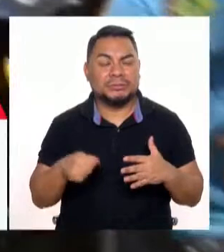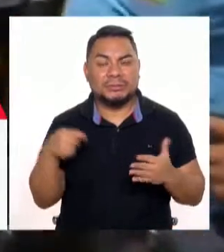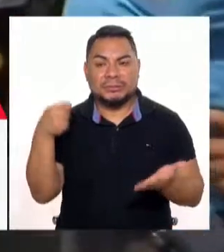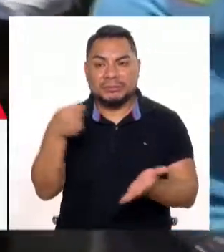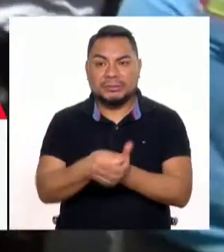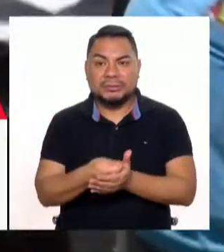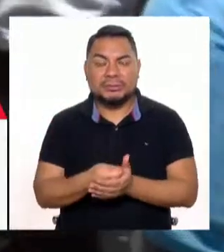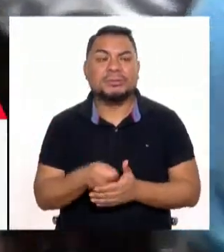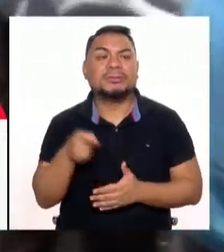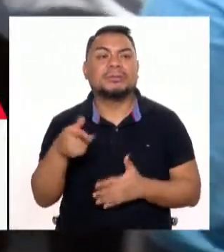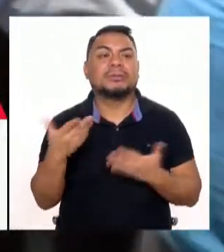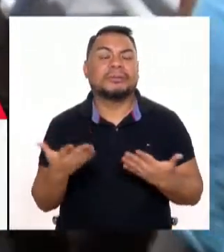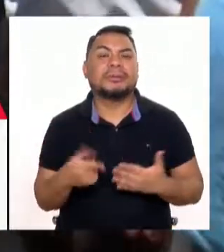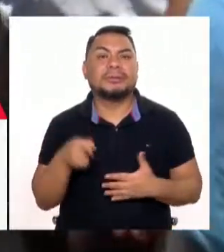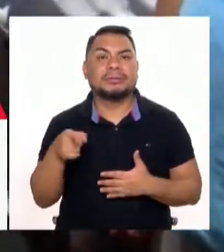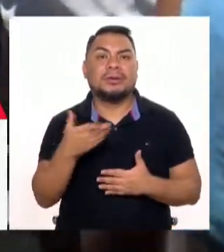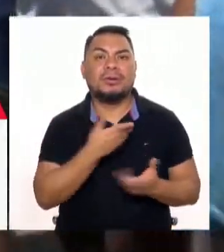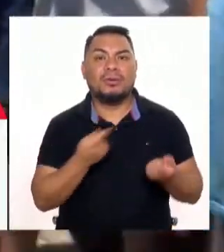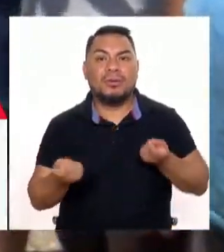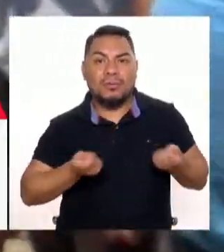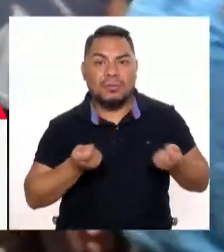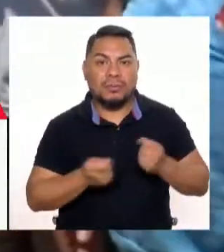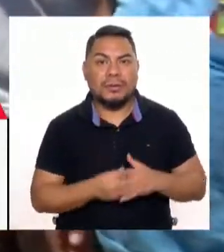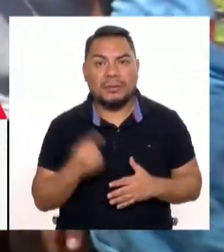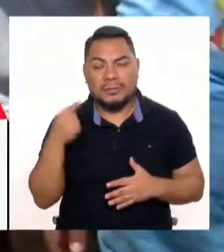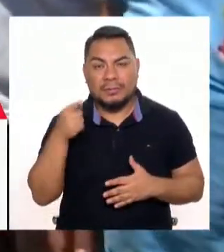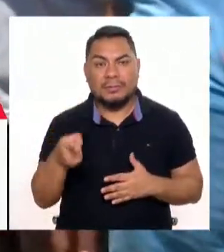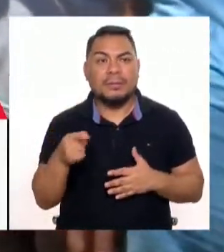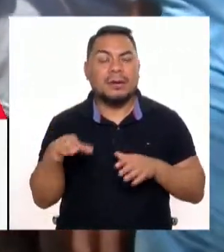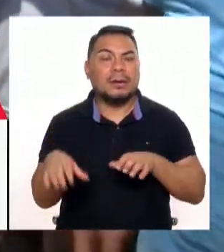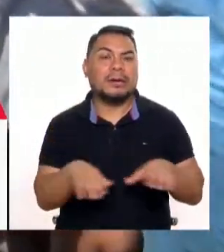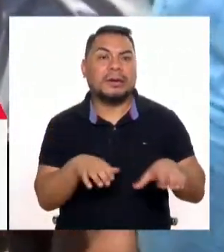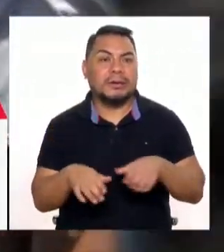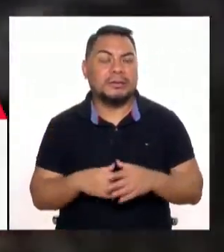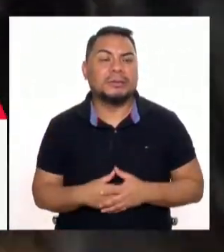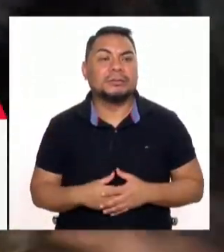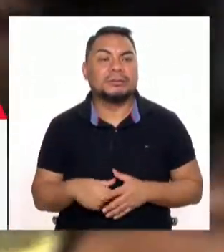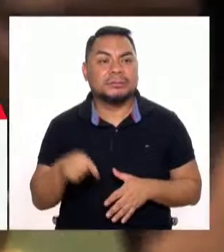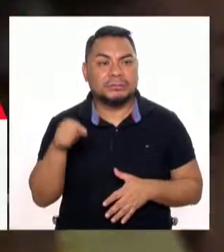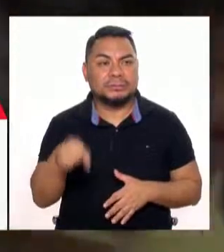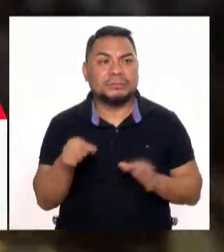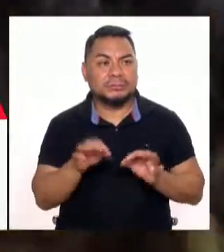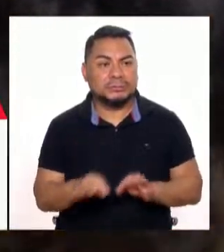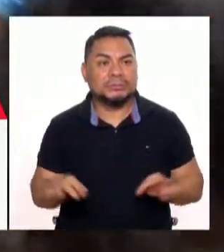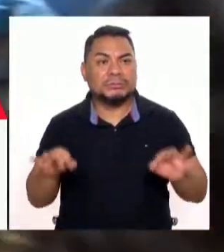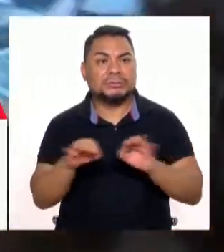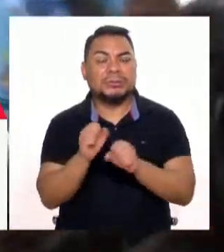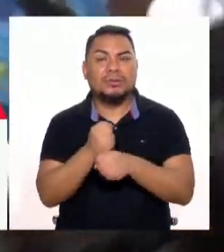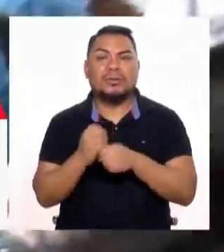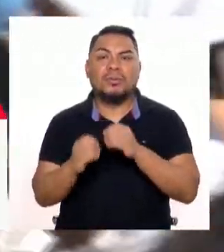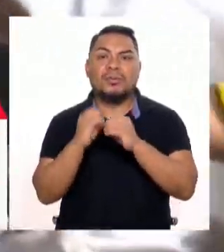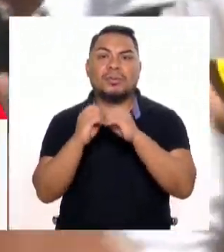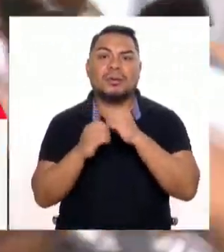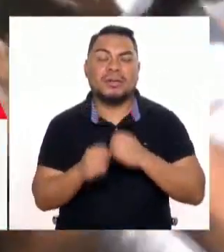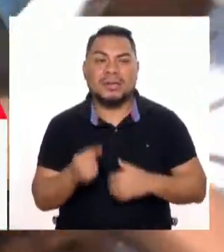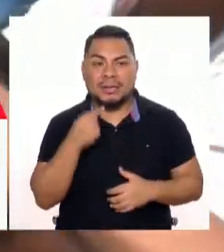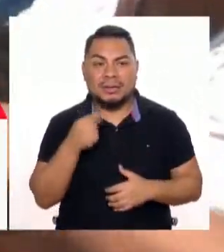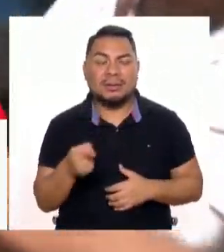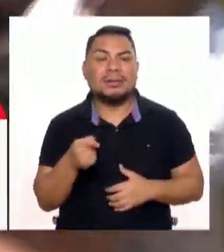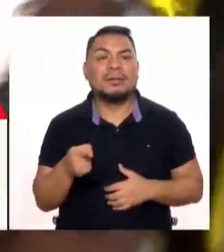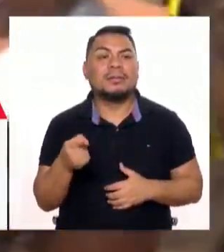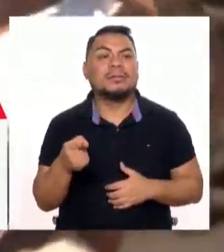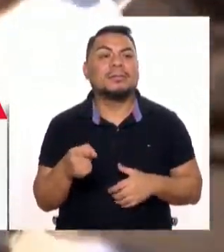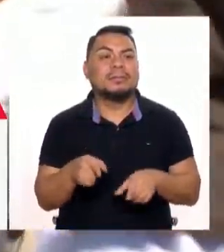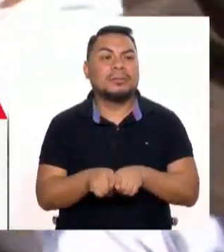invertido el gobierno para la ejecución de esta importante obra como es este puente